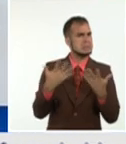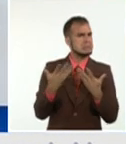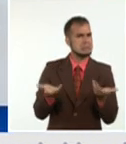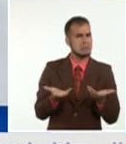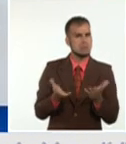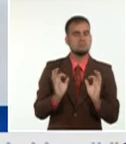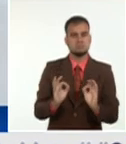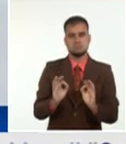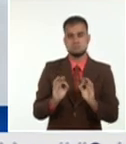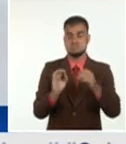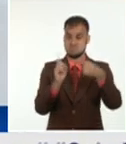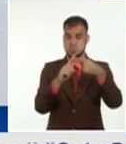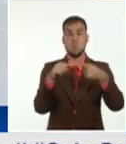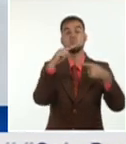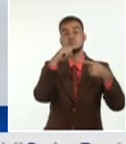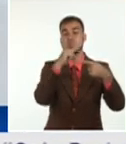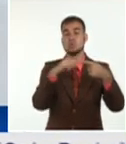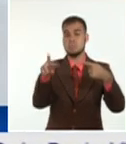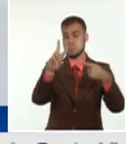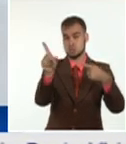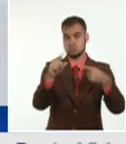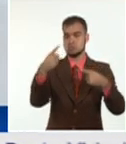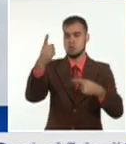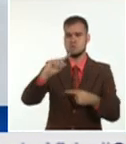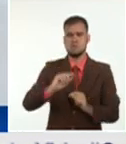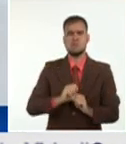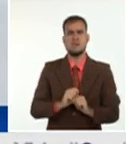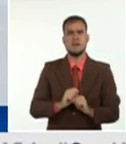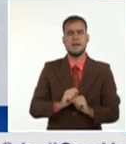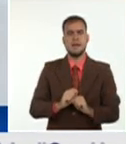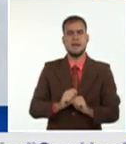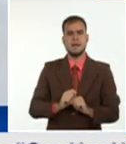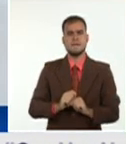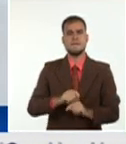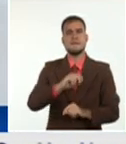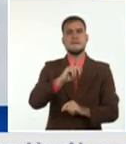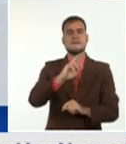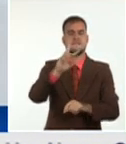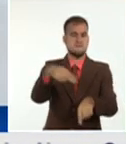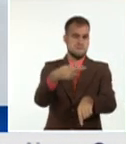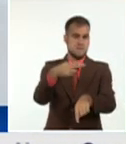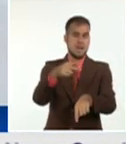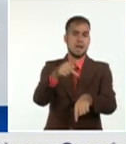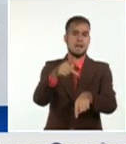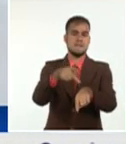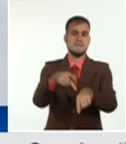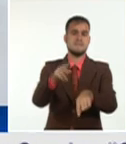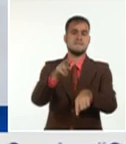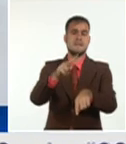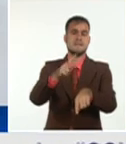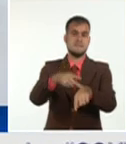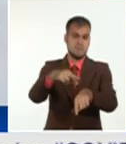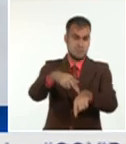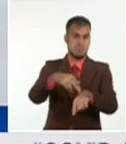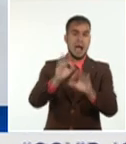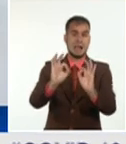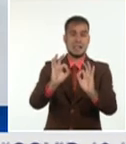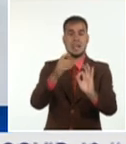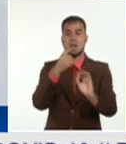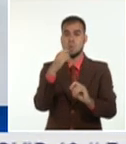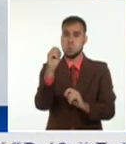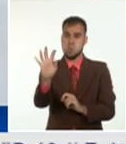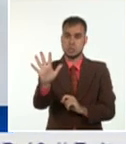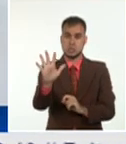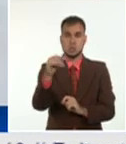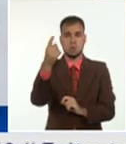21, de Filipinas 5, de España 4 y de Colombia un caso